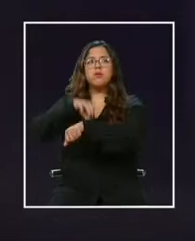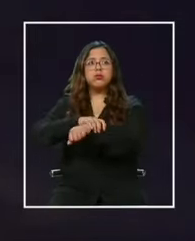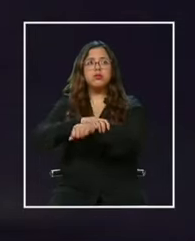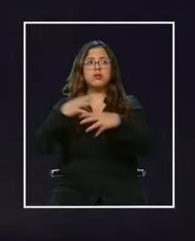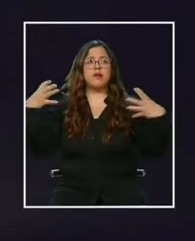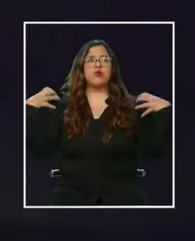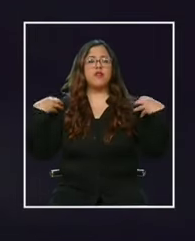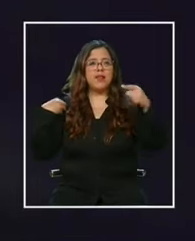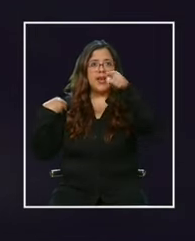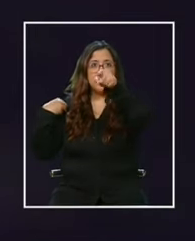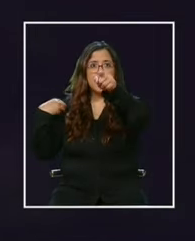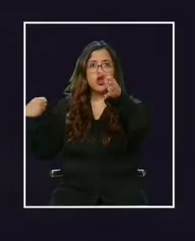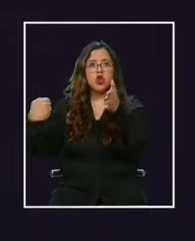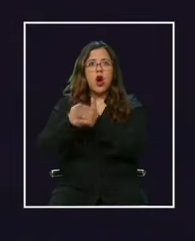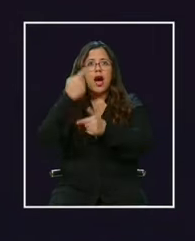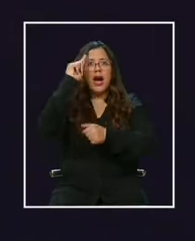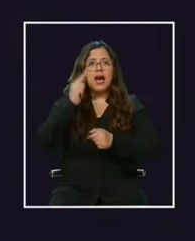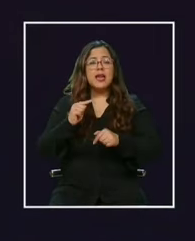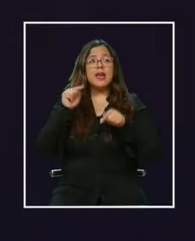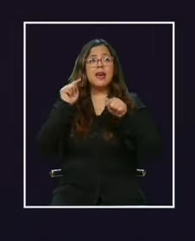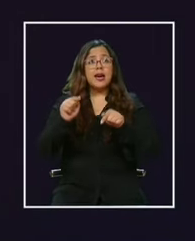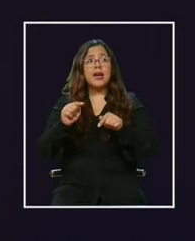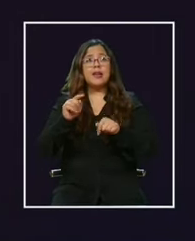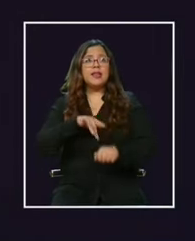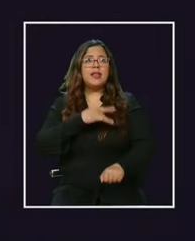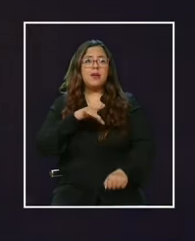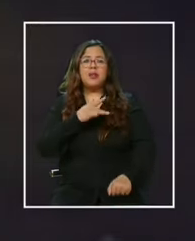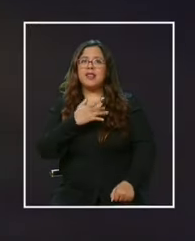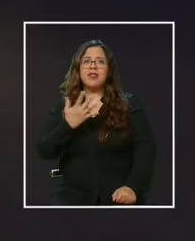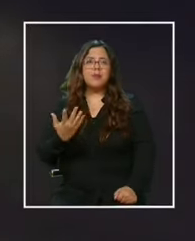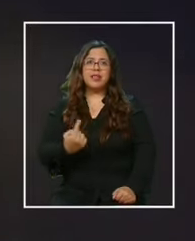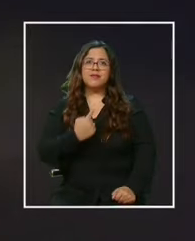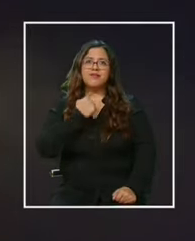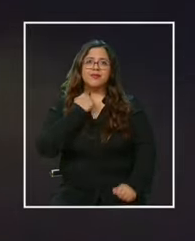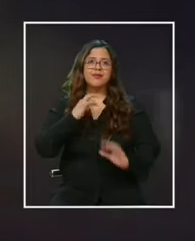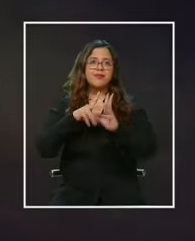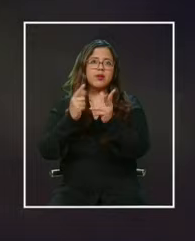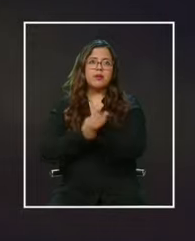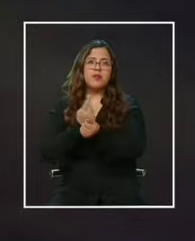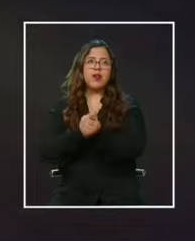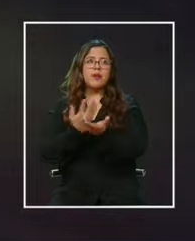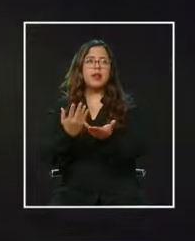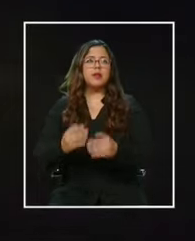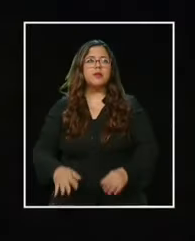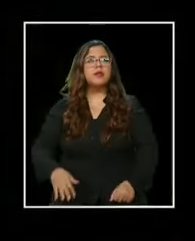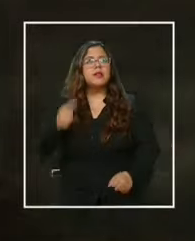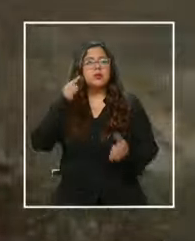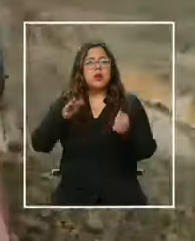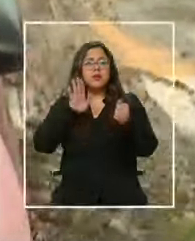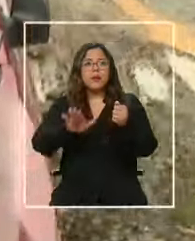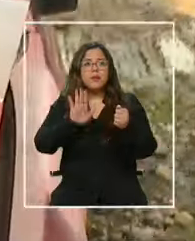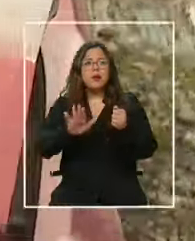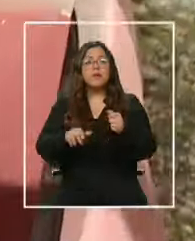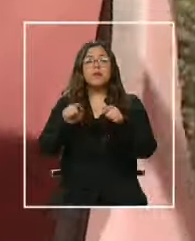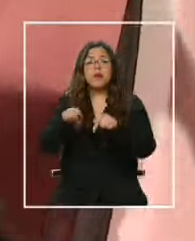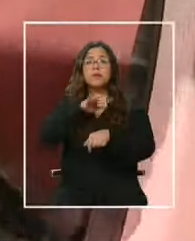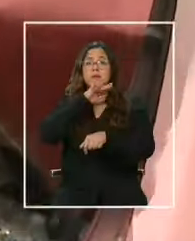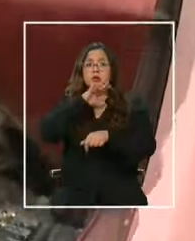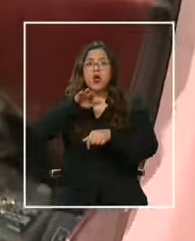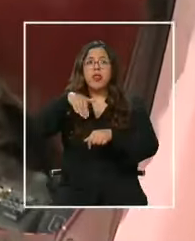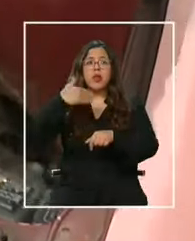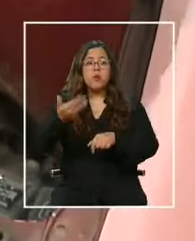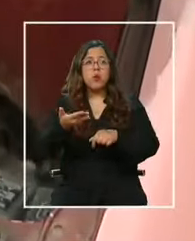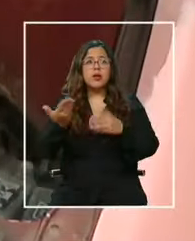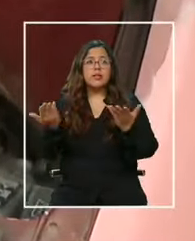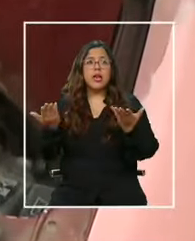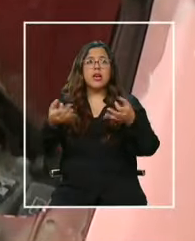estas imágenes que terminaron desencadenando en una tragedia familiar. Tan solo minutos